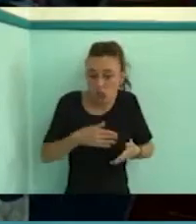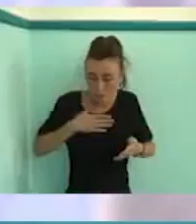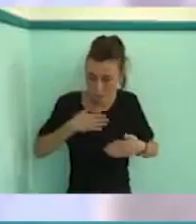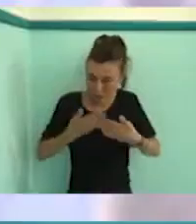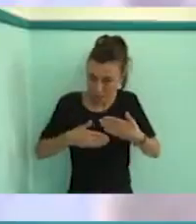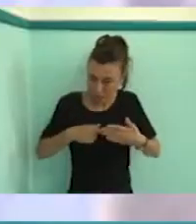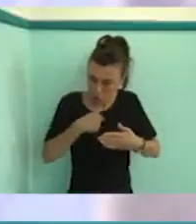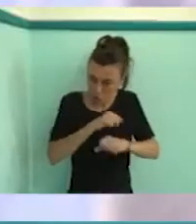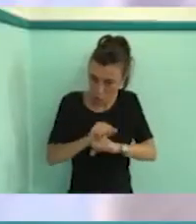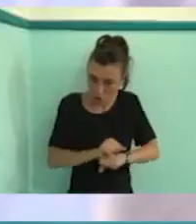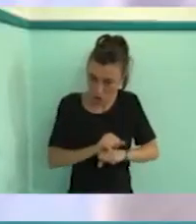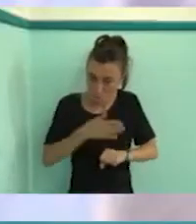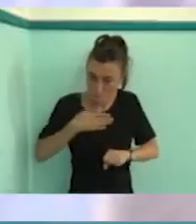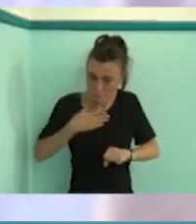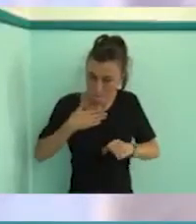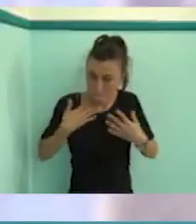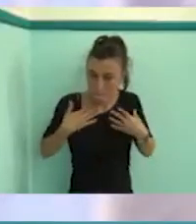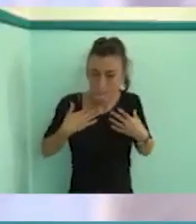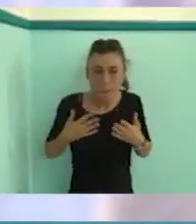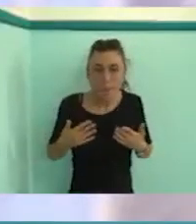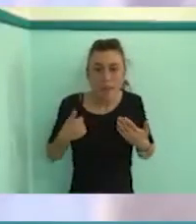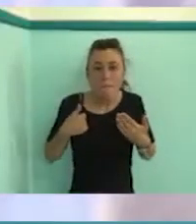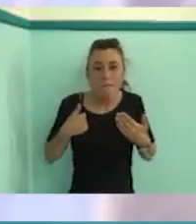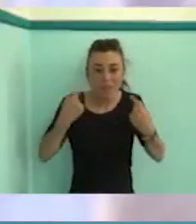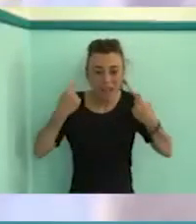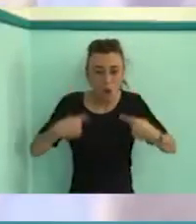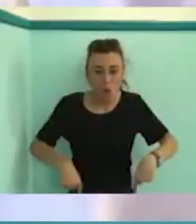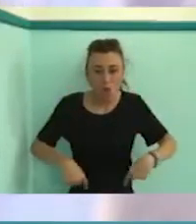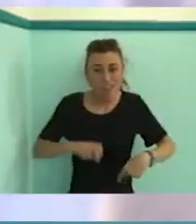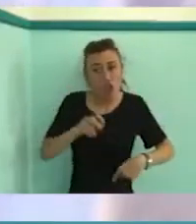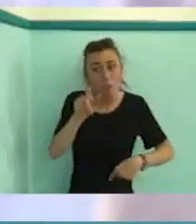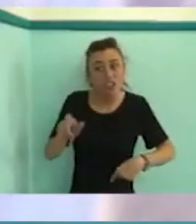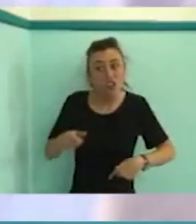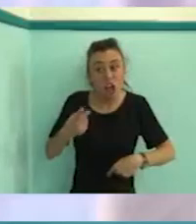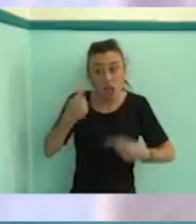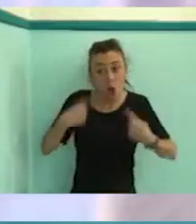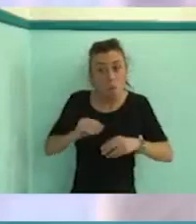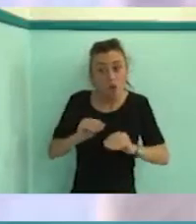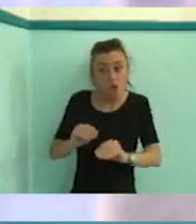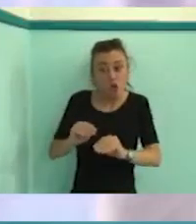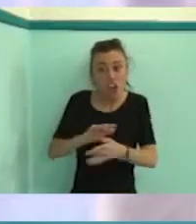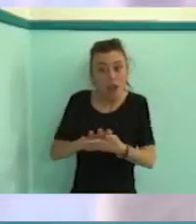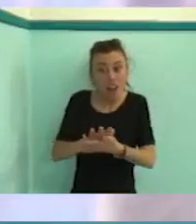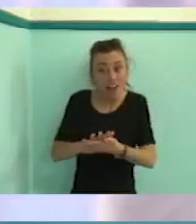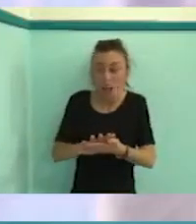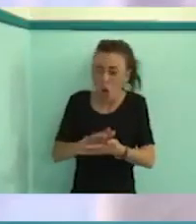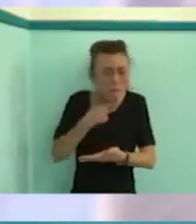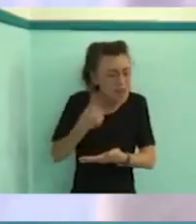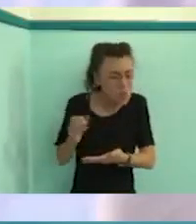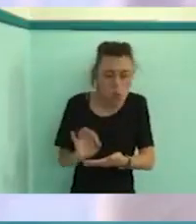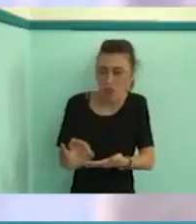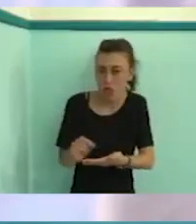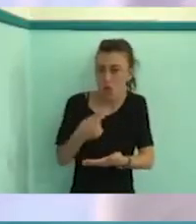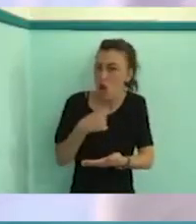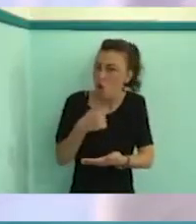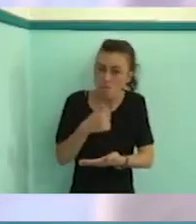Mira amor yo por ejemplo de cuerpos a mí no me gusta nada que hablen de cuerpos de otras personas no puedo soportarlo antes yo era la primera que yo me sentaba en una terraza